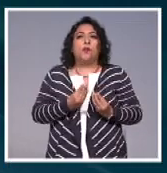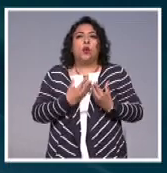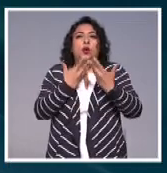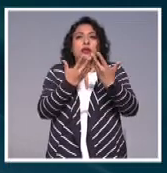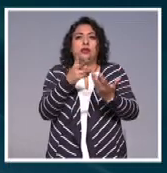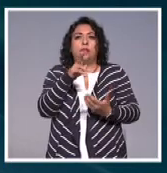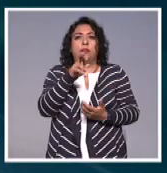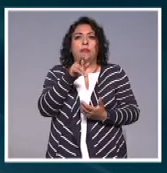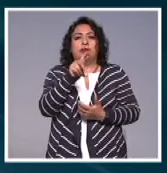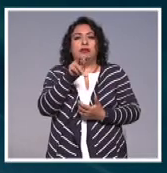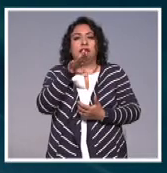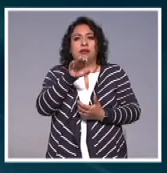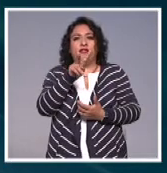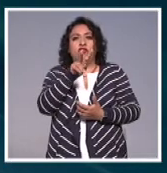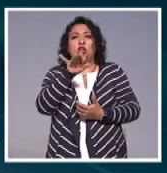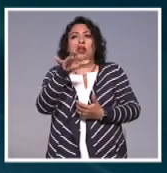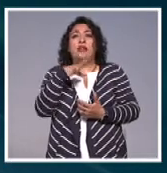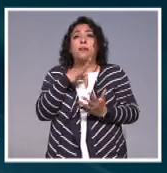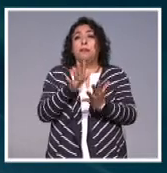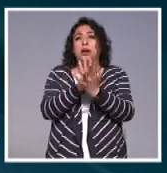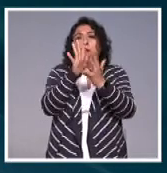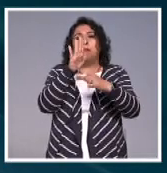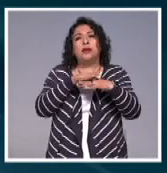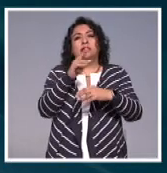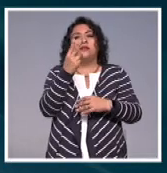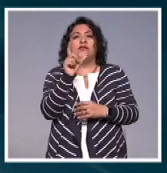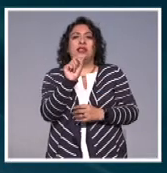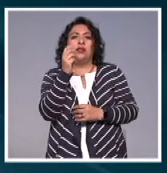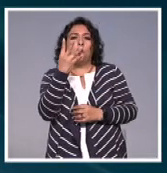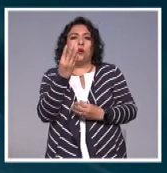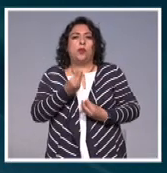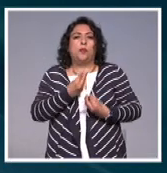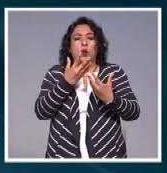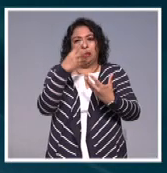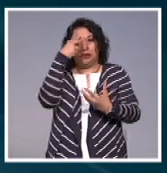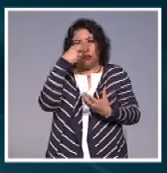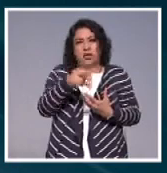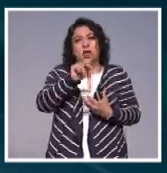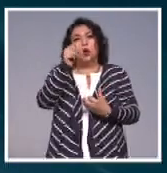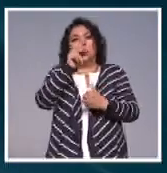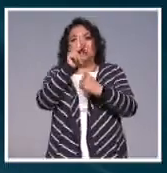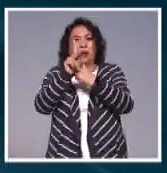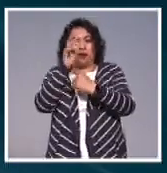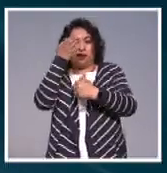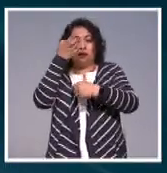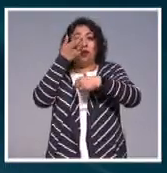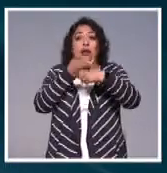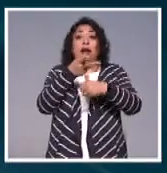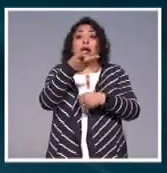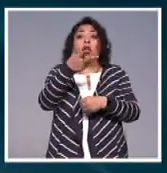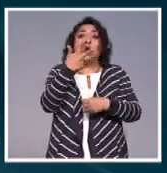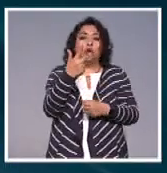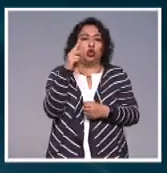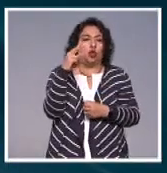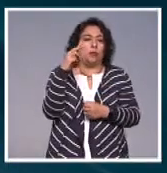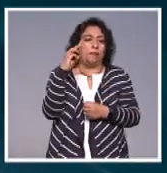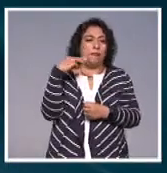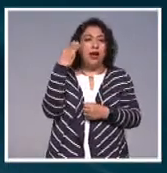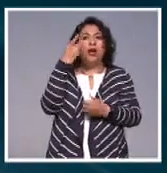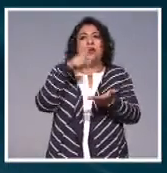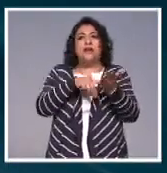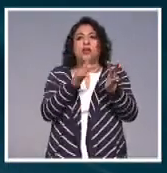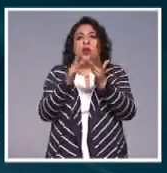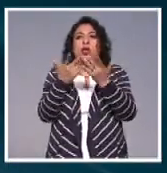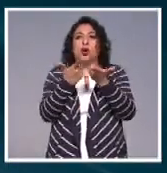Poesía Vértice Violeta, con la participación de más de 24 poetas mexicanas y extranjeras. El 8 de marzo, a través de sus redes,